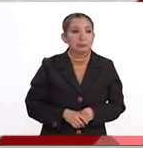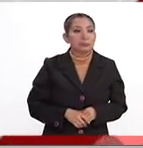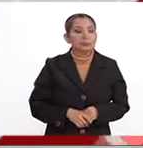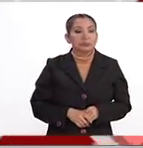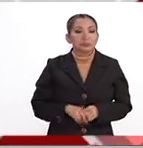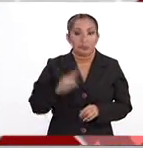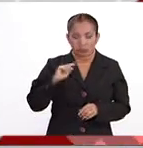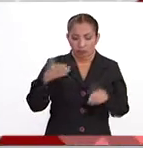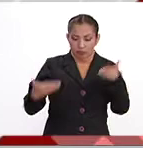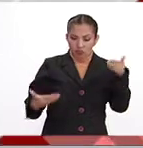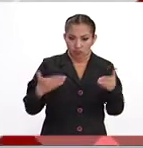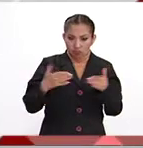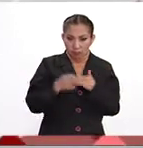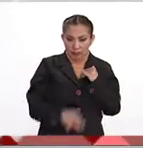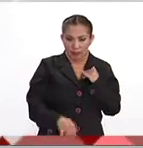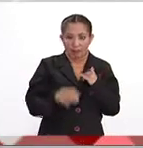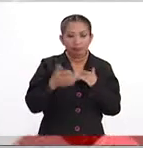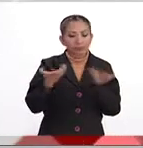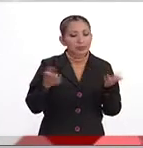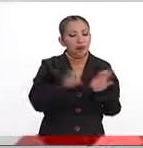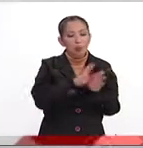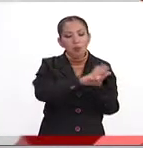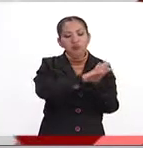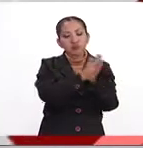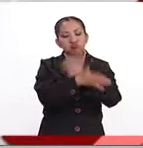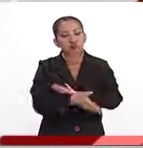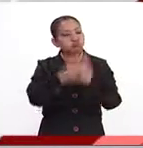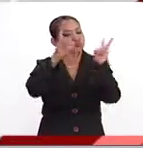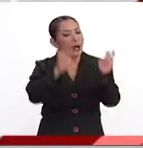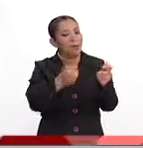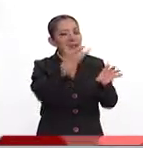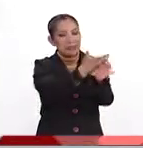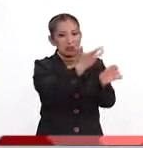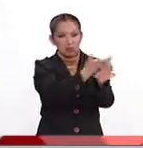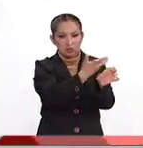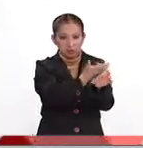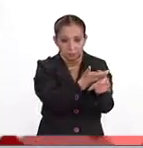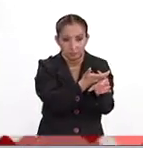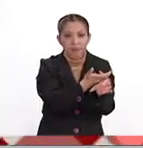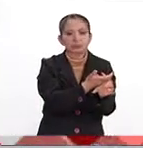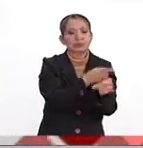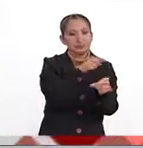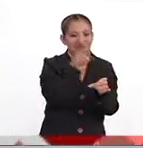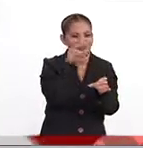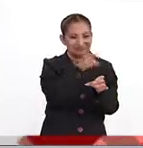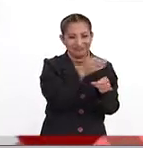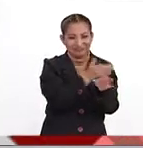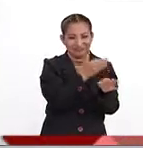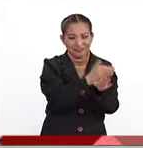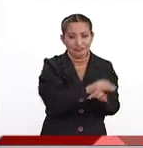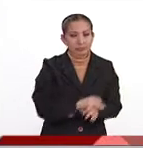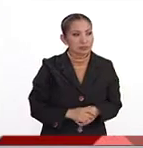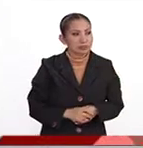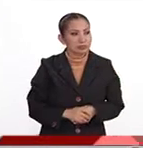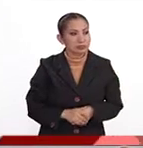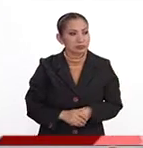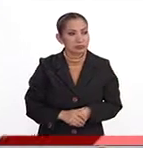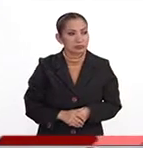Un comparado útil podría ser cómo ha evolucionado este tema en Estados Unidos, que es el que van a ver en el siguiente gráfico.